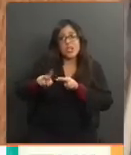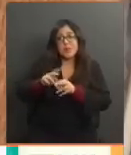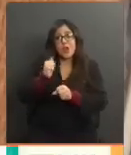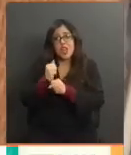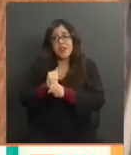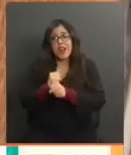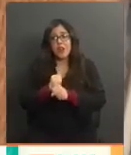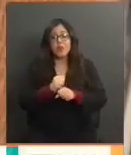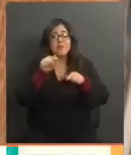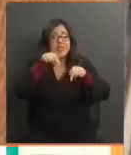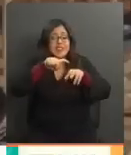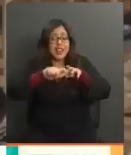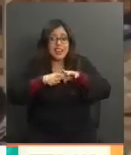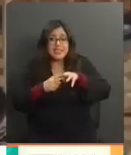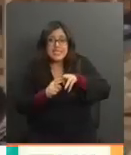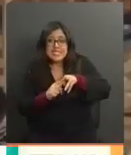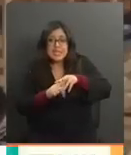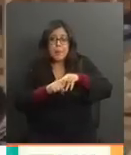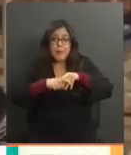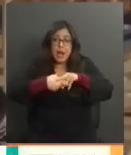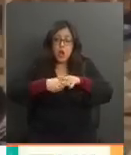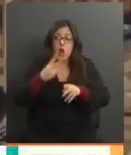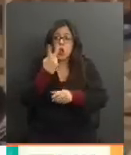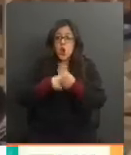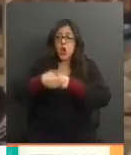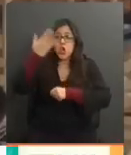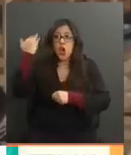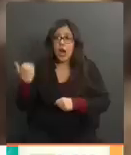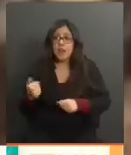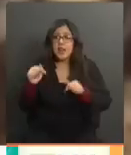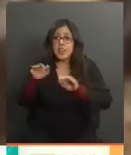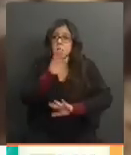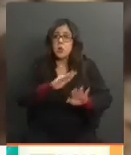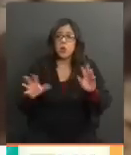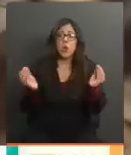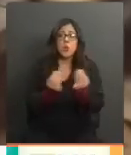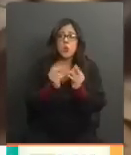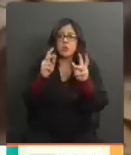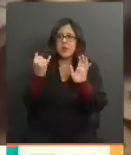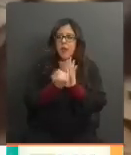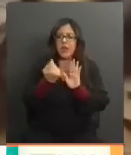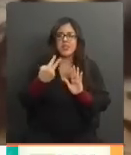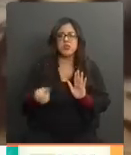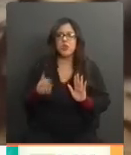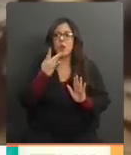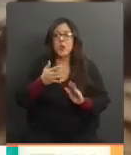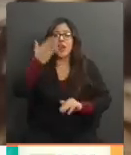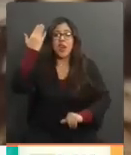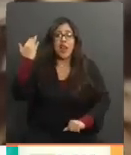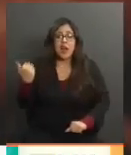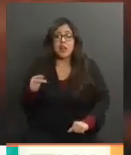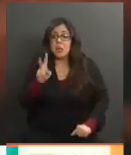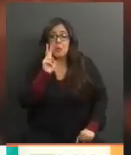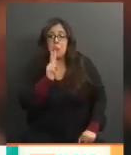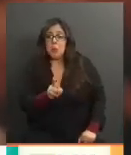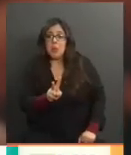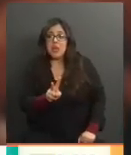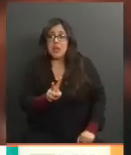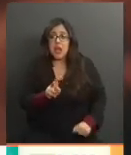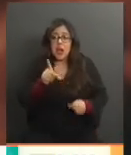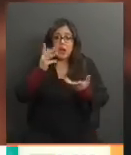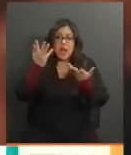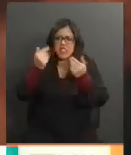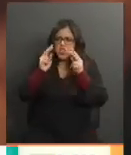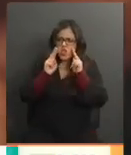Chimbarongo, hace 2 años atrás, yo creo que se está protegiendo mucho la identidad. Porque antes no se veía el mismo, veía el mimbre y uno veía el